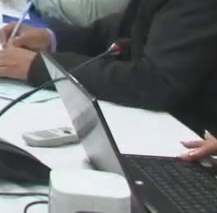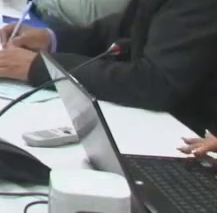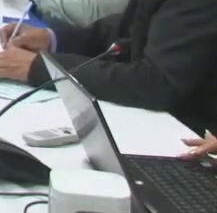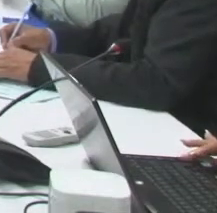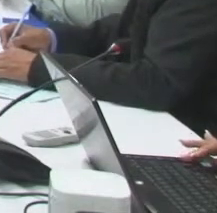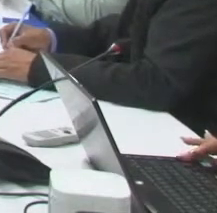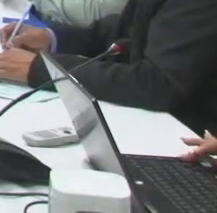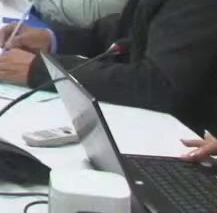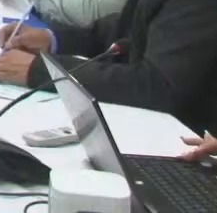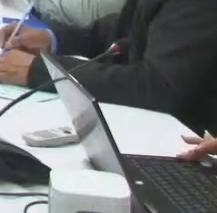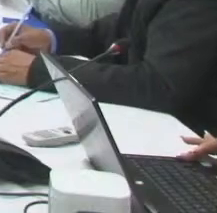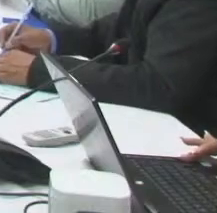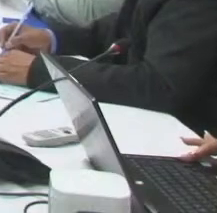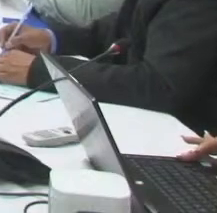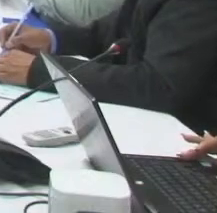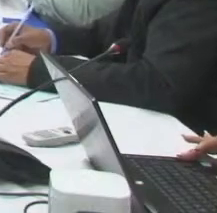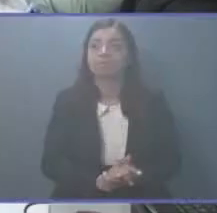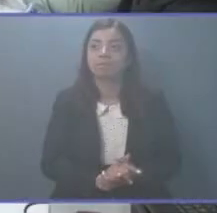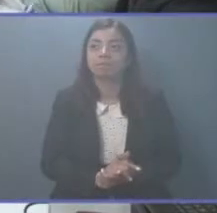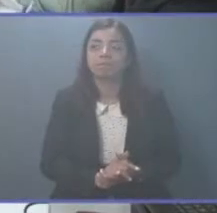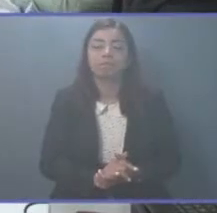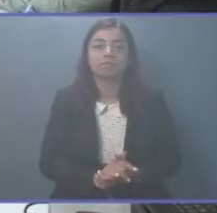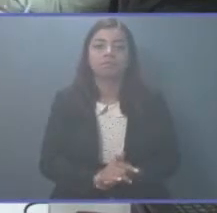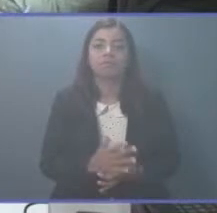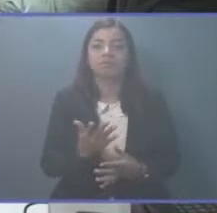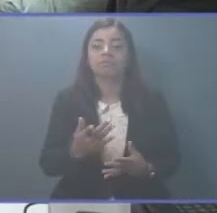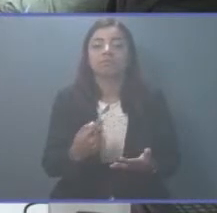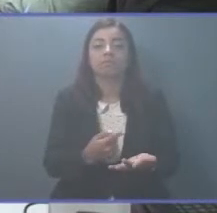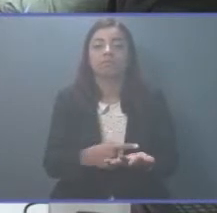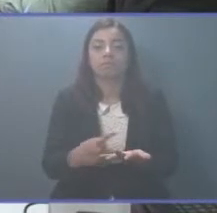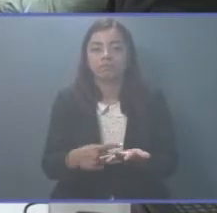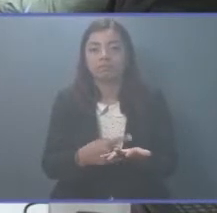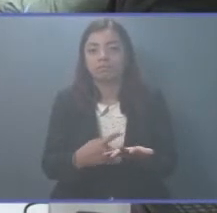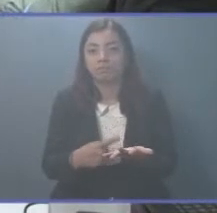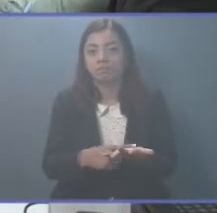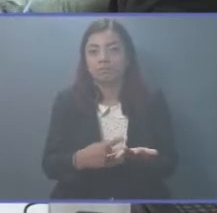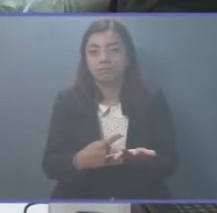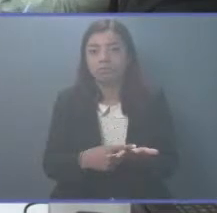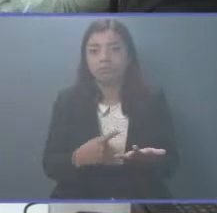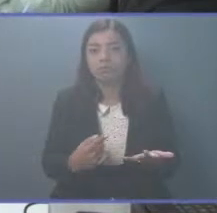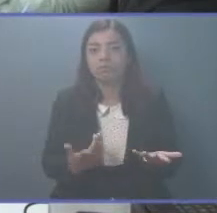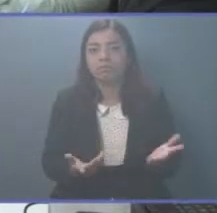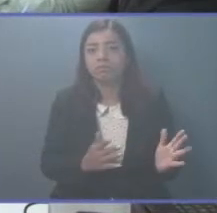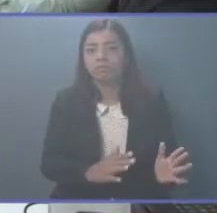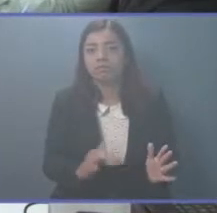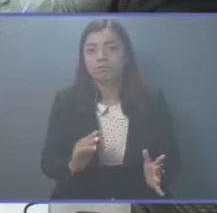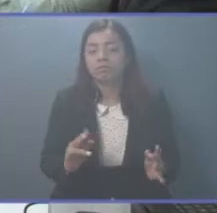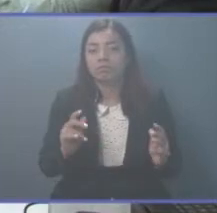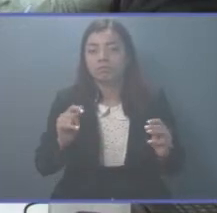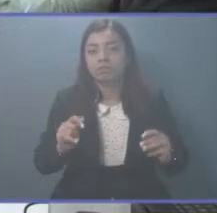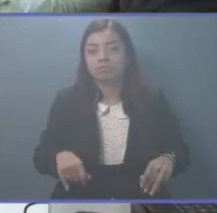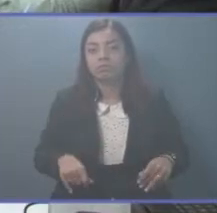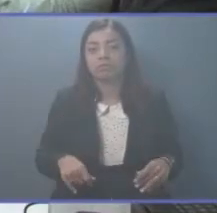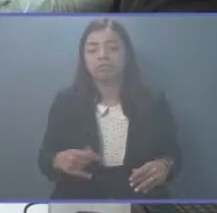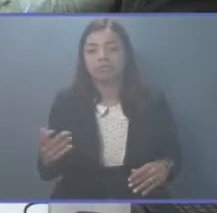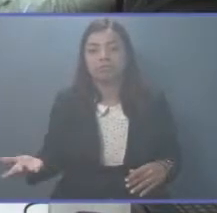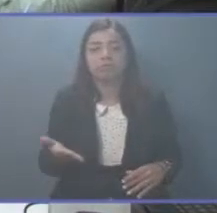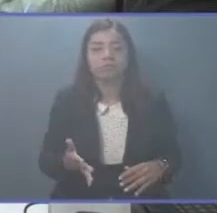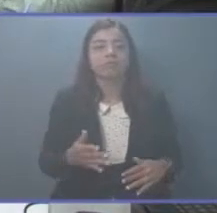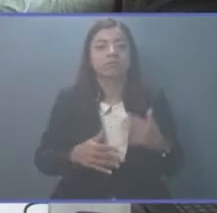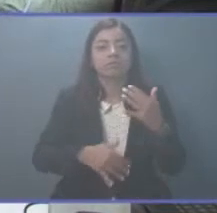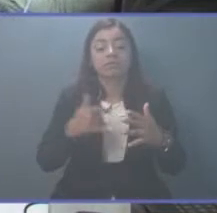Bien. La discusión, lo propuesto, diría el segundo inciso, con el fin de facilitar